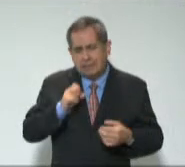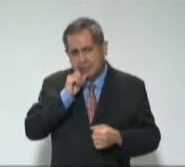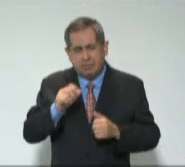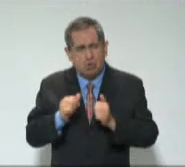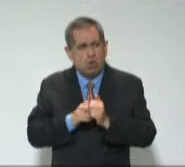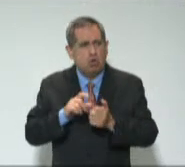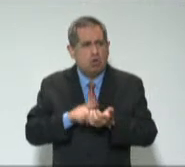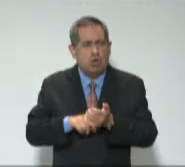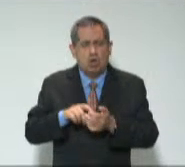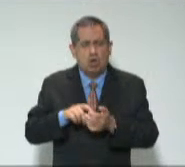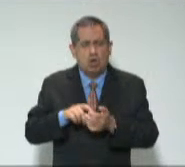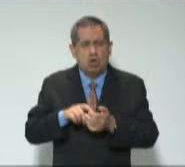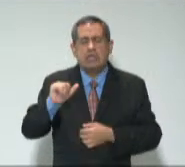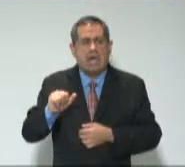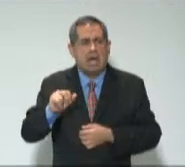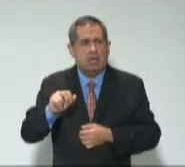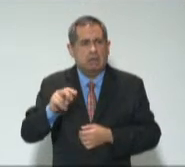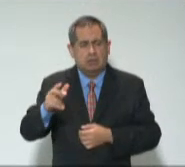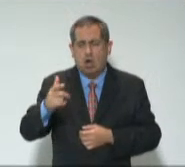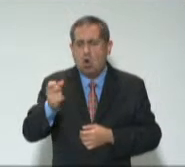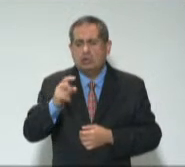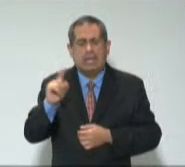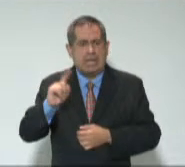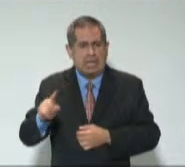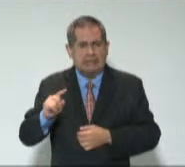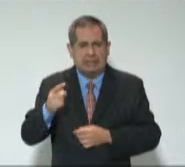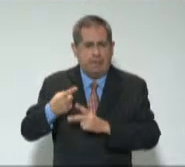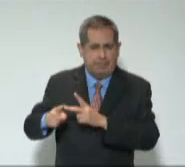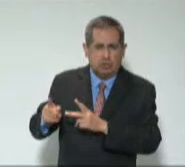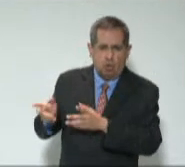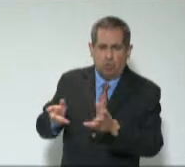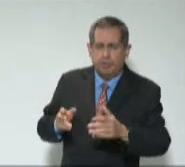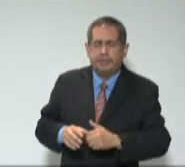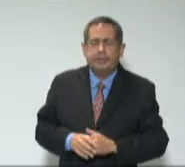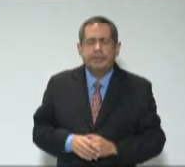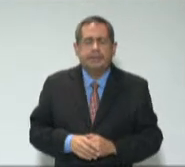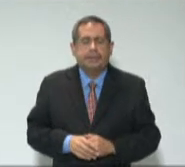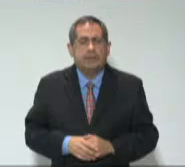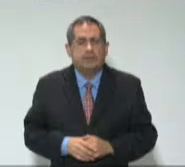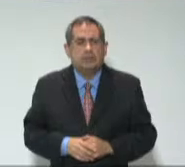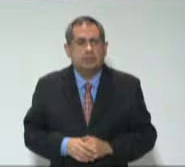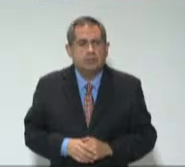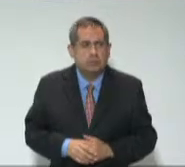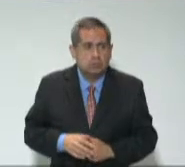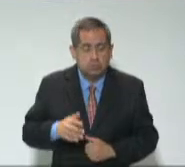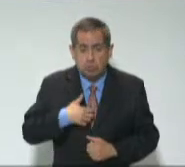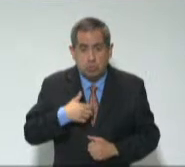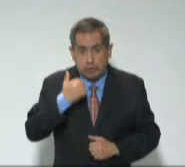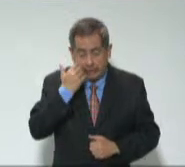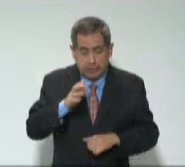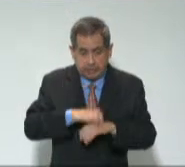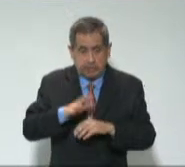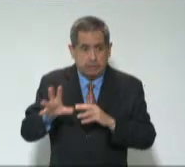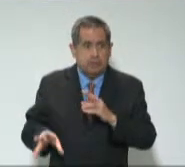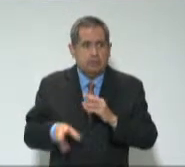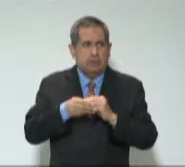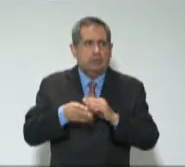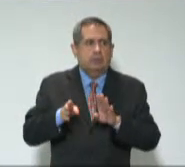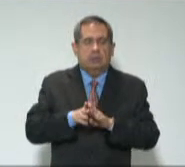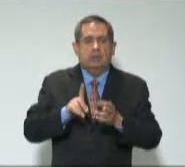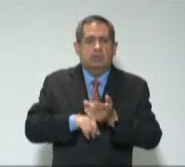también Sonia González quien abrió el panel quisiera sumarme a lo que ya se ha